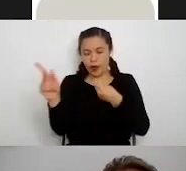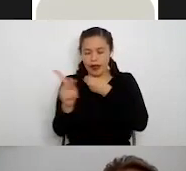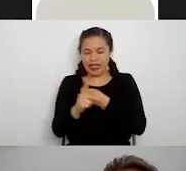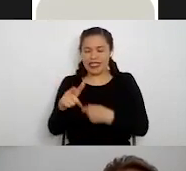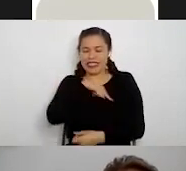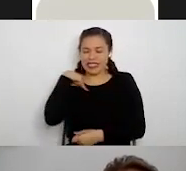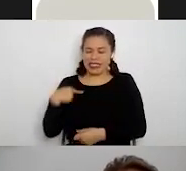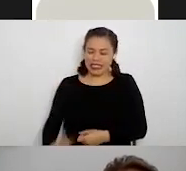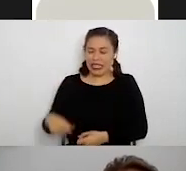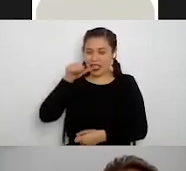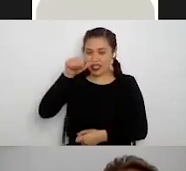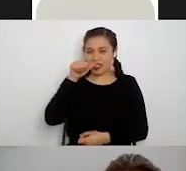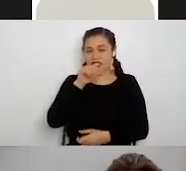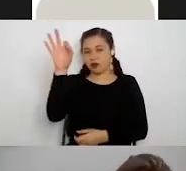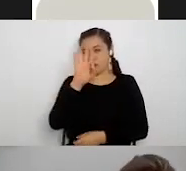¿no?